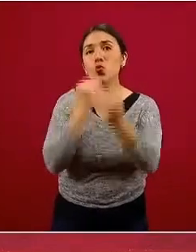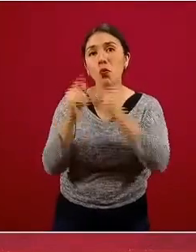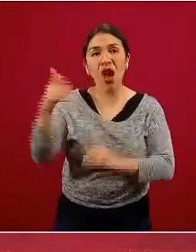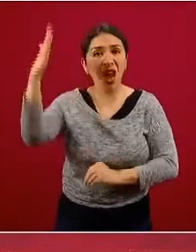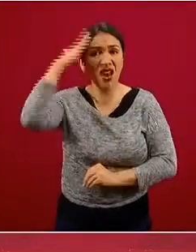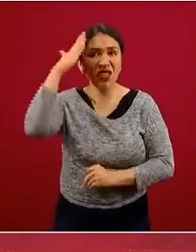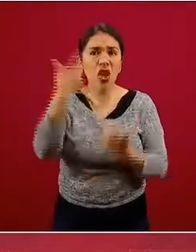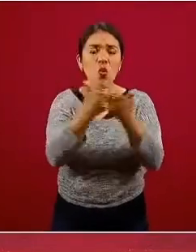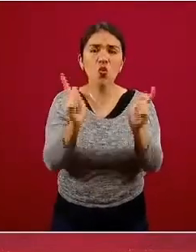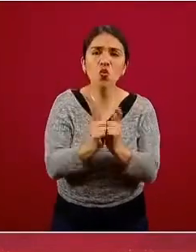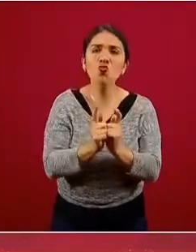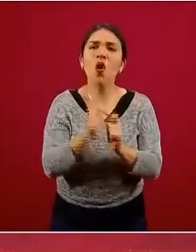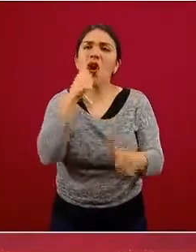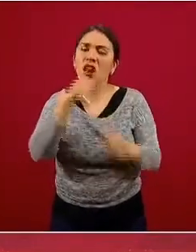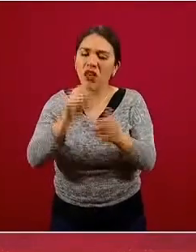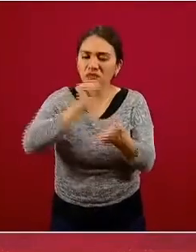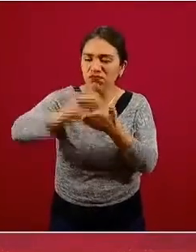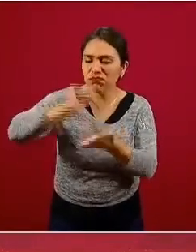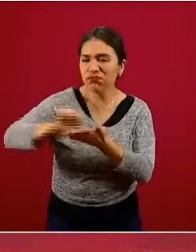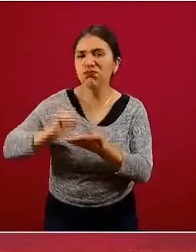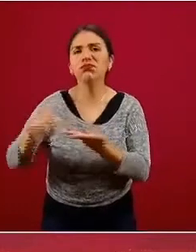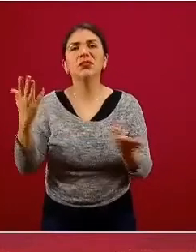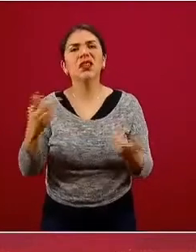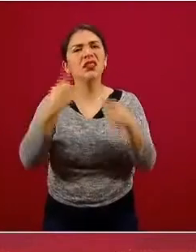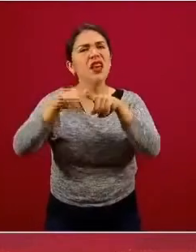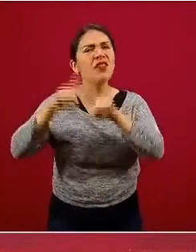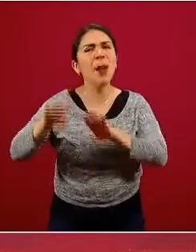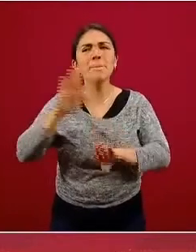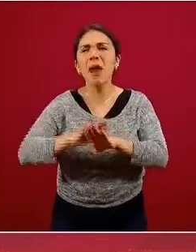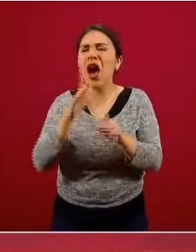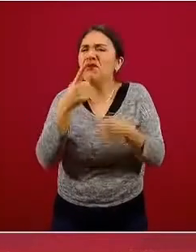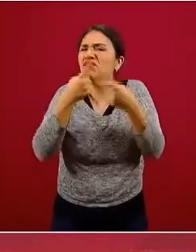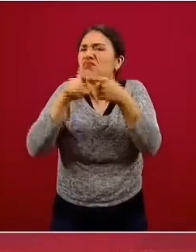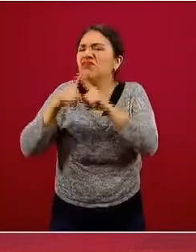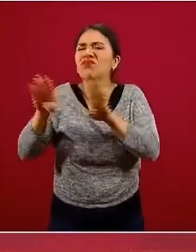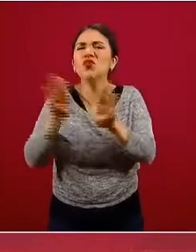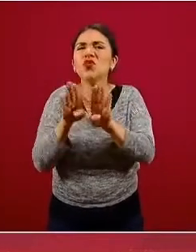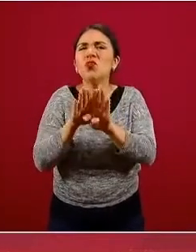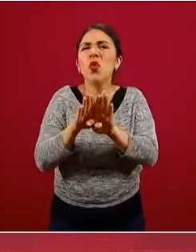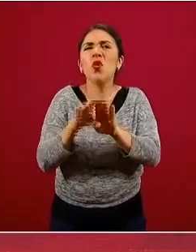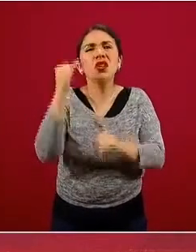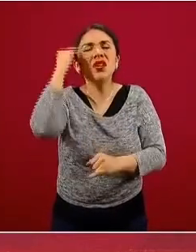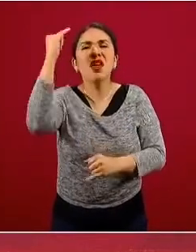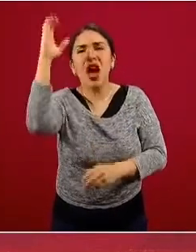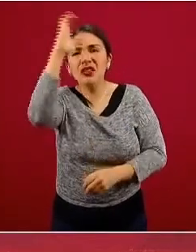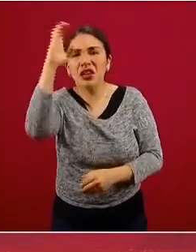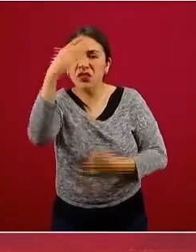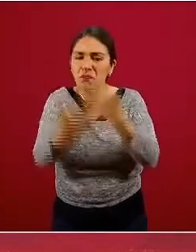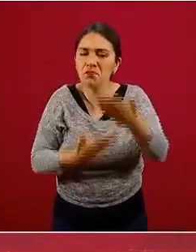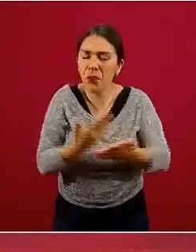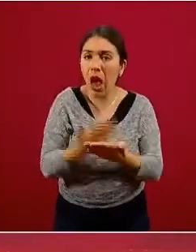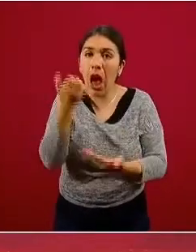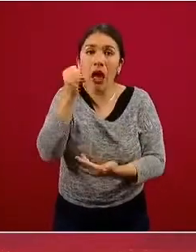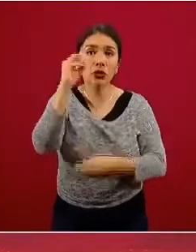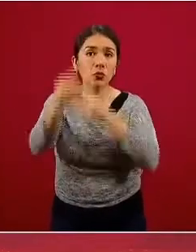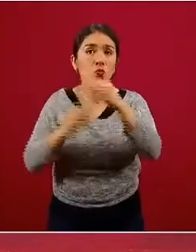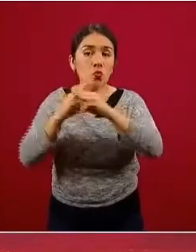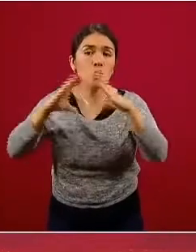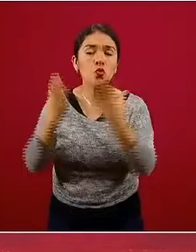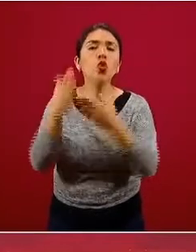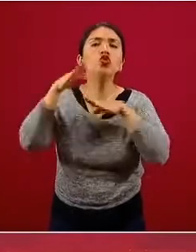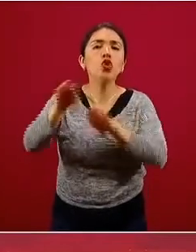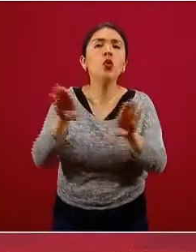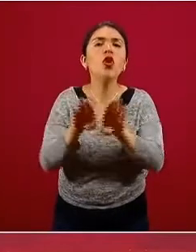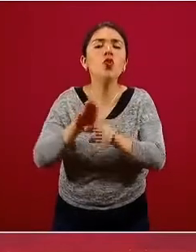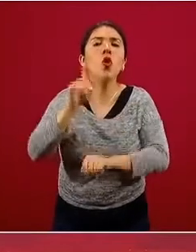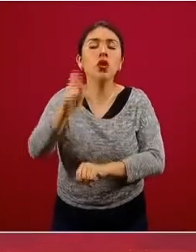sido líder de grupo, editor, impulsor de varias de las consensos científicos que se han hecho en el mundo sobre